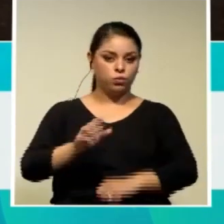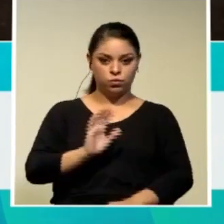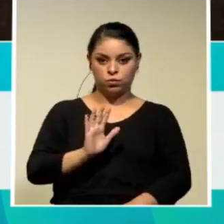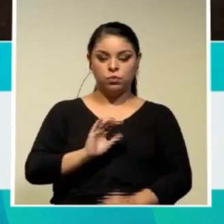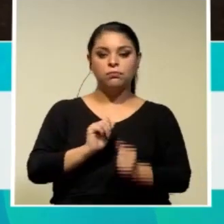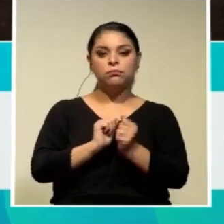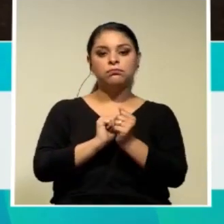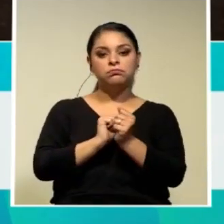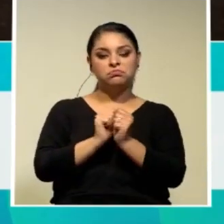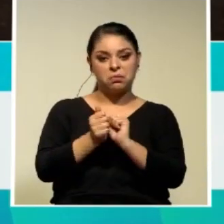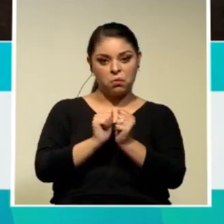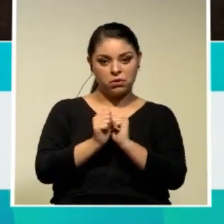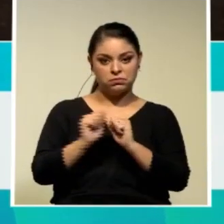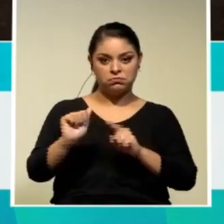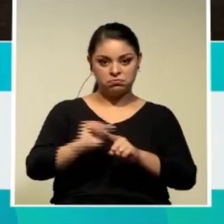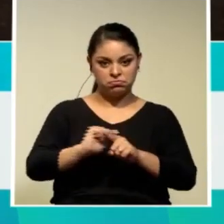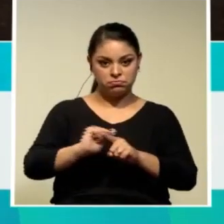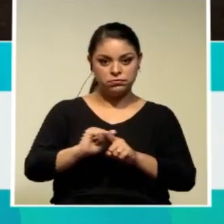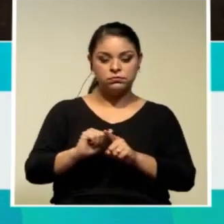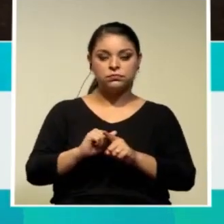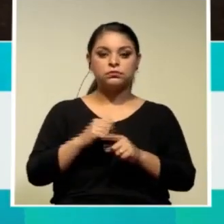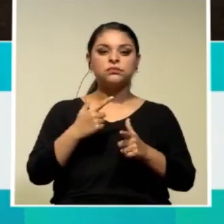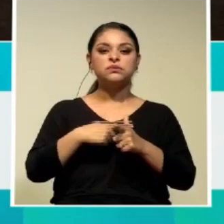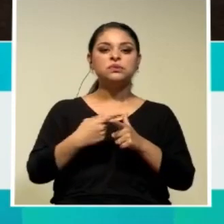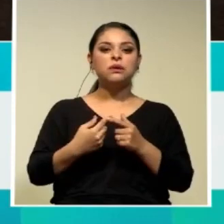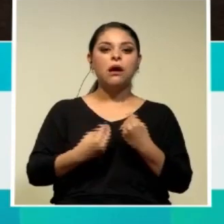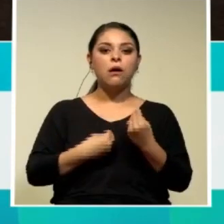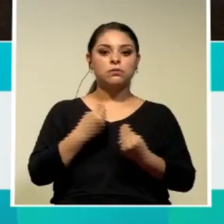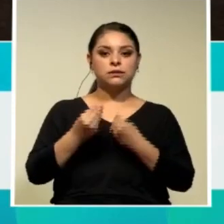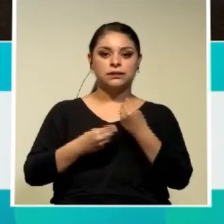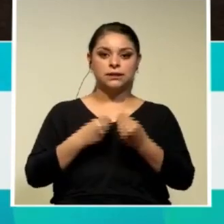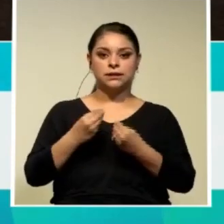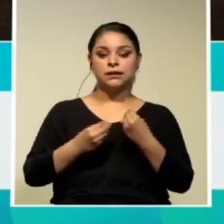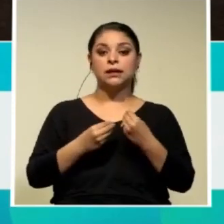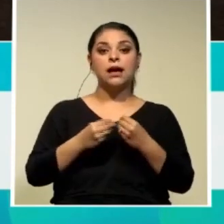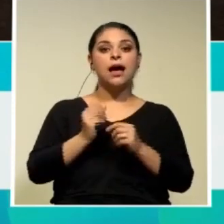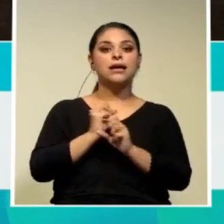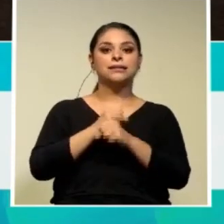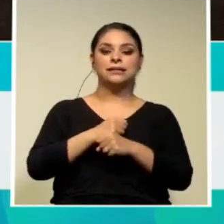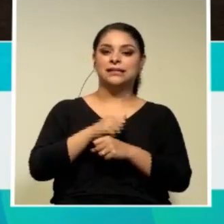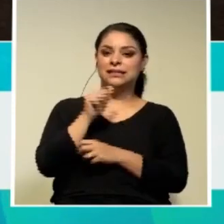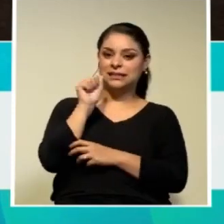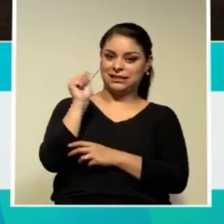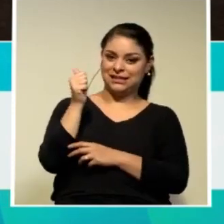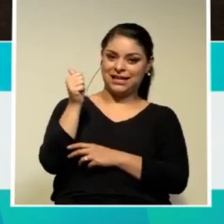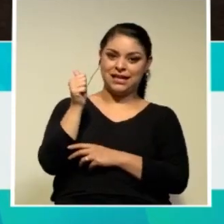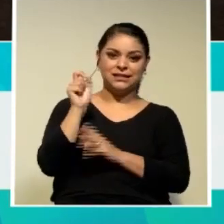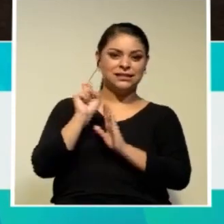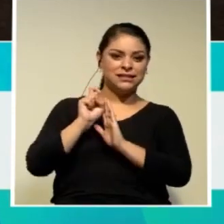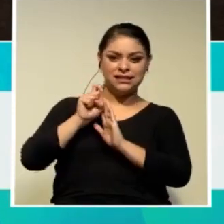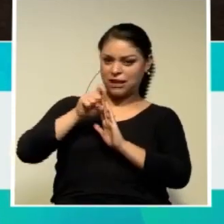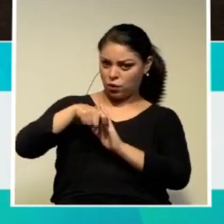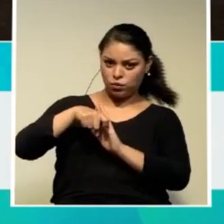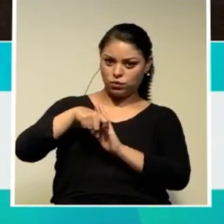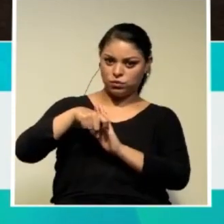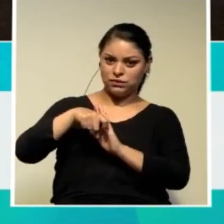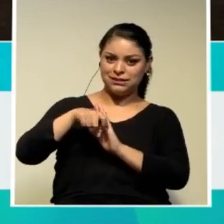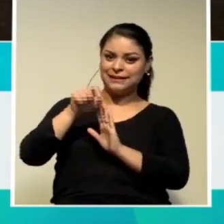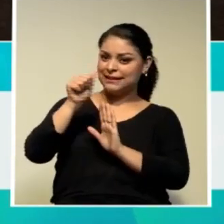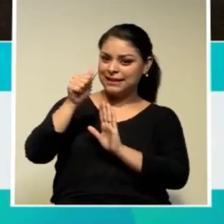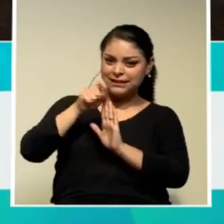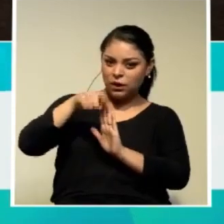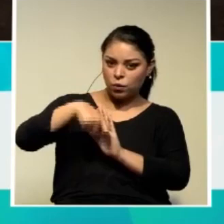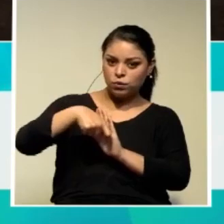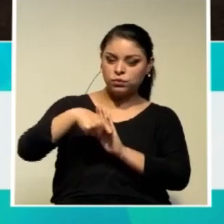deporte. Entonces, lo que vamos a realizar con los niños y las niñas es 10 segundos hacemos el ejercicio